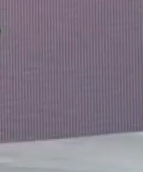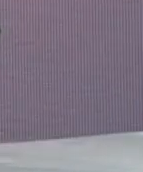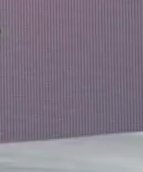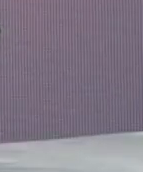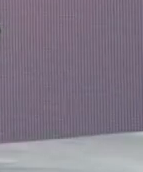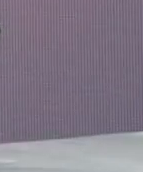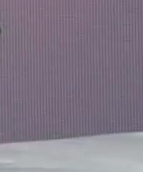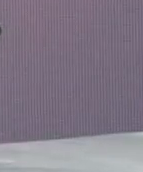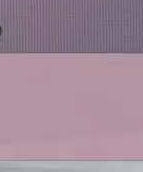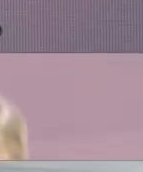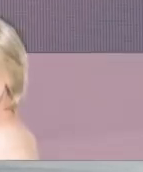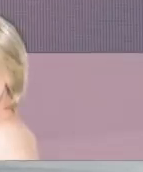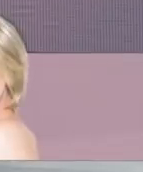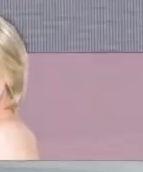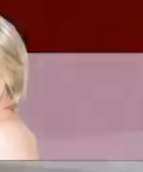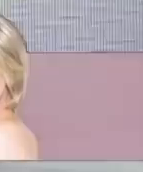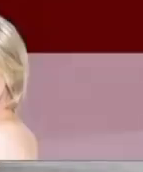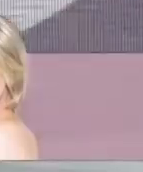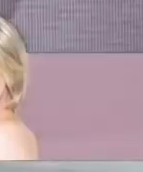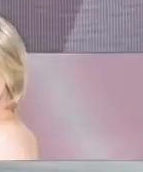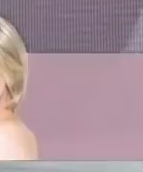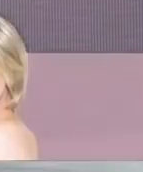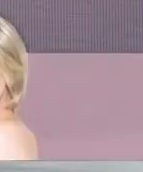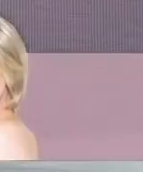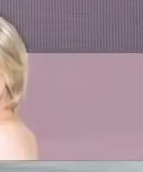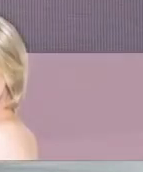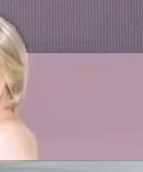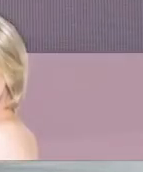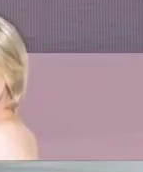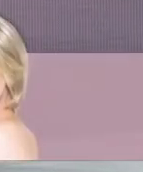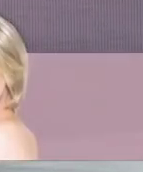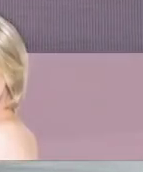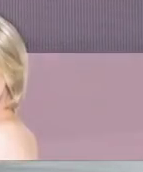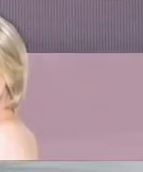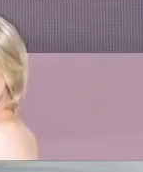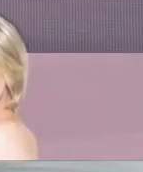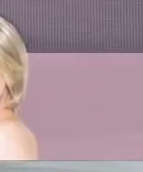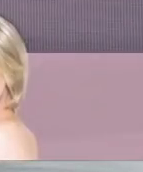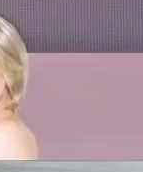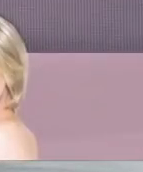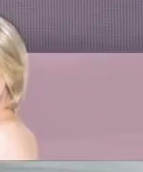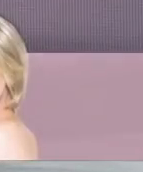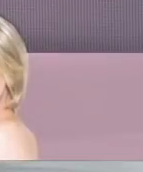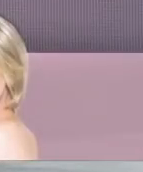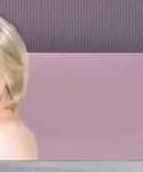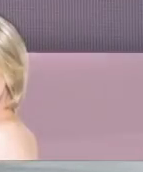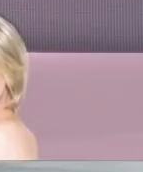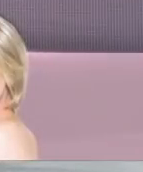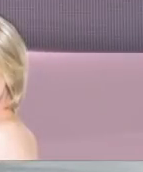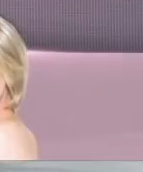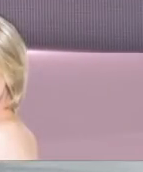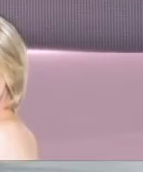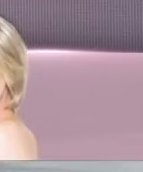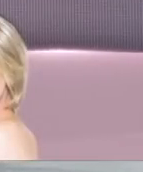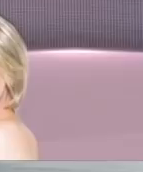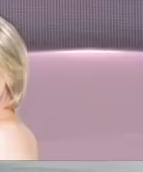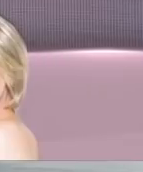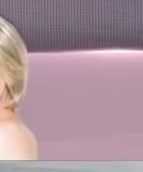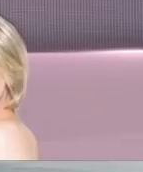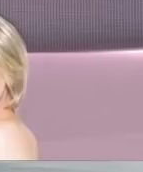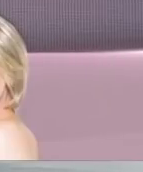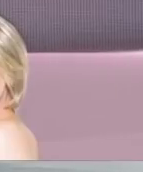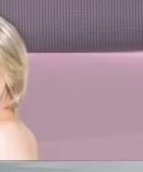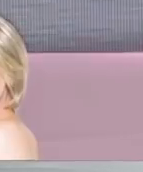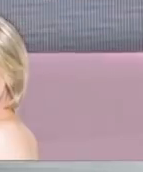desarrollen, existen las glándulas ahí, puede existir. También hay casos de hombres con cáncer de mama, que son los menos. Pero